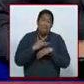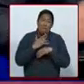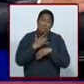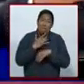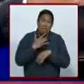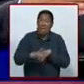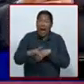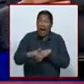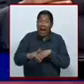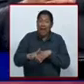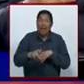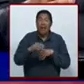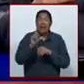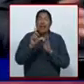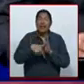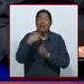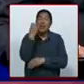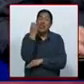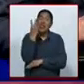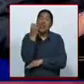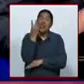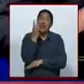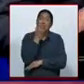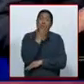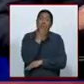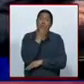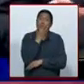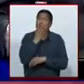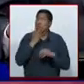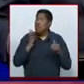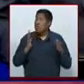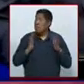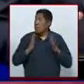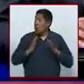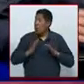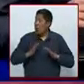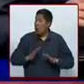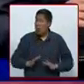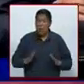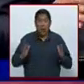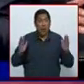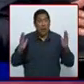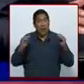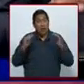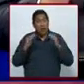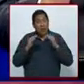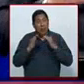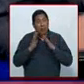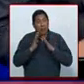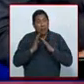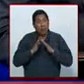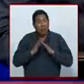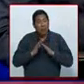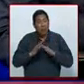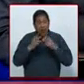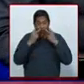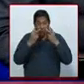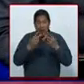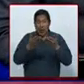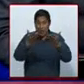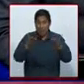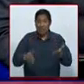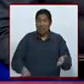bueno, después del mediodía, en todo caso, hubo una La Paz tranquila, una La Paz serena. Mire cómo lucía la